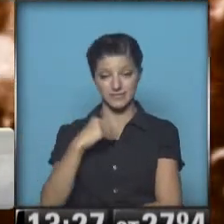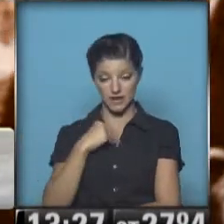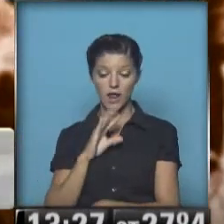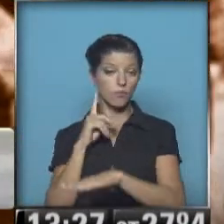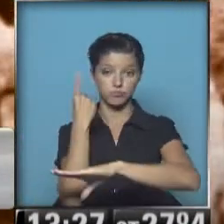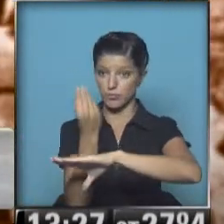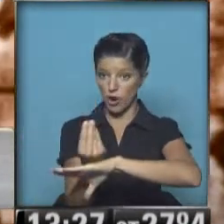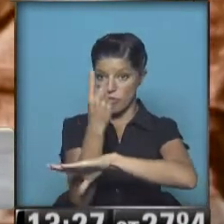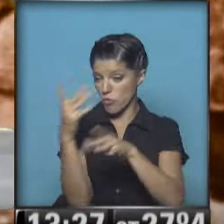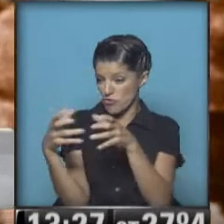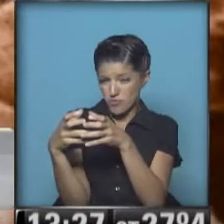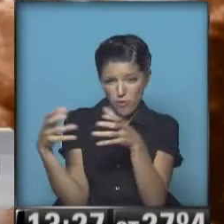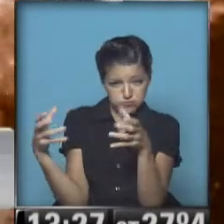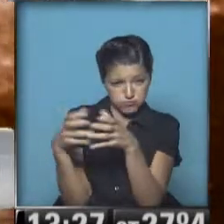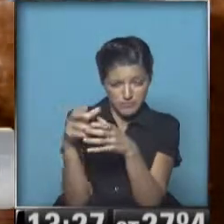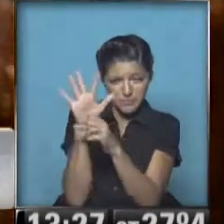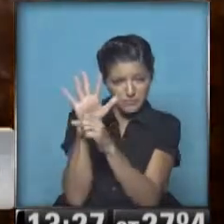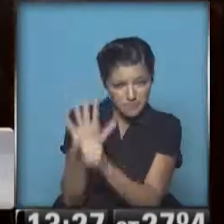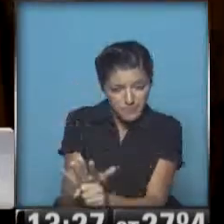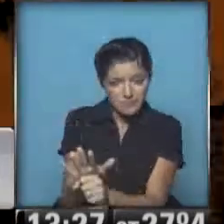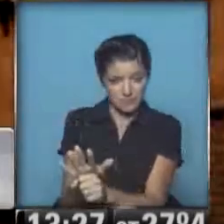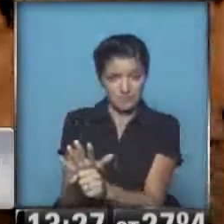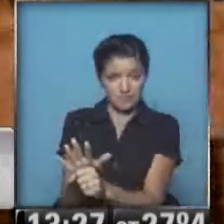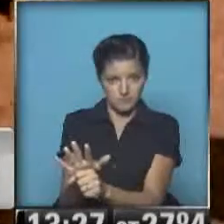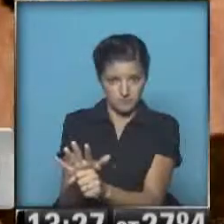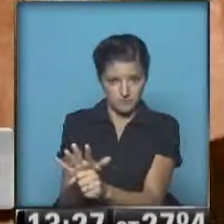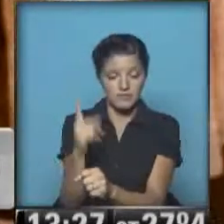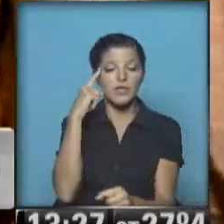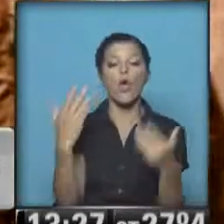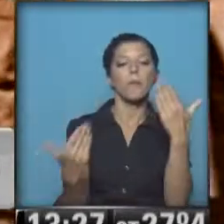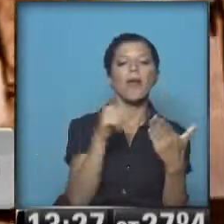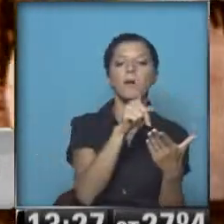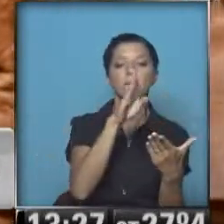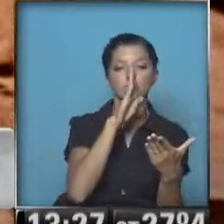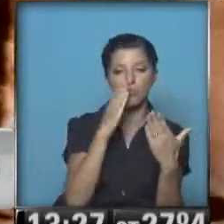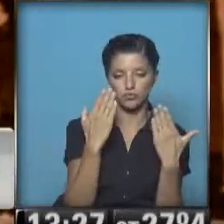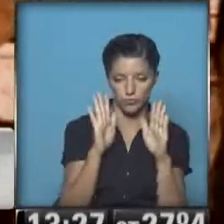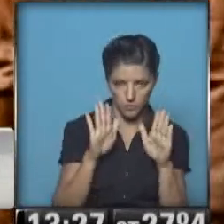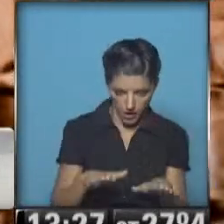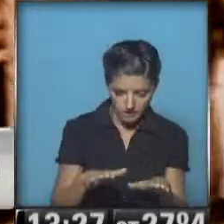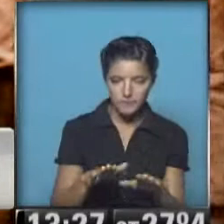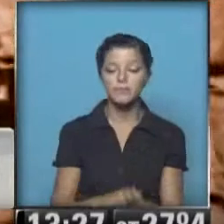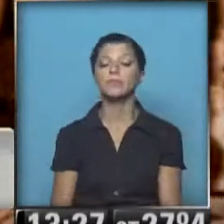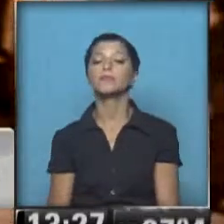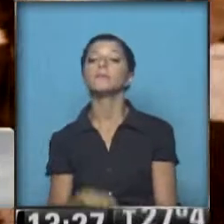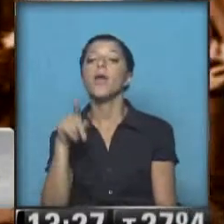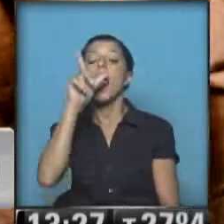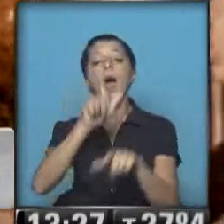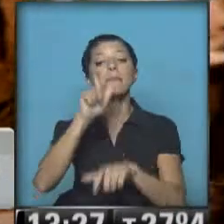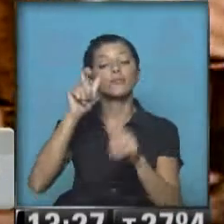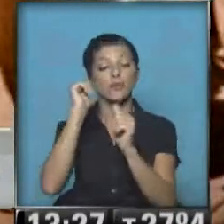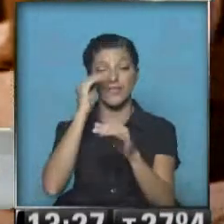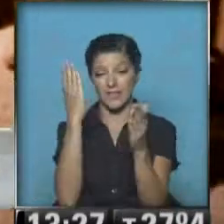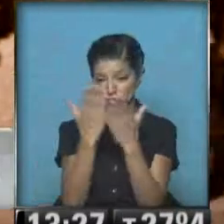una minoría oprimida, ciudadanos de segunda frente a la población musulmana. Los historiadores consideran